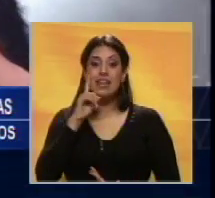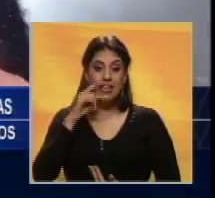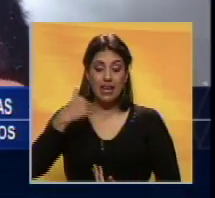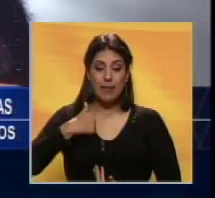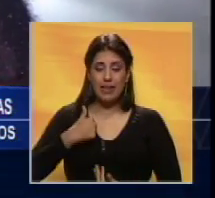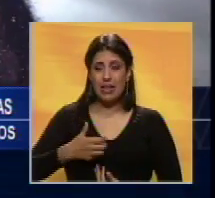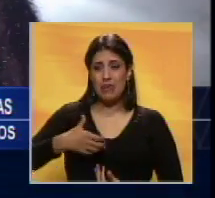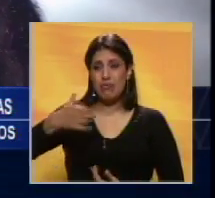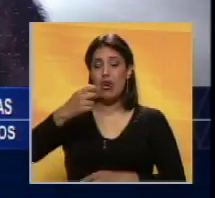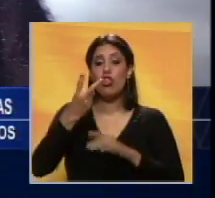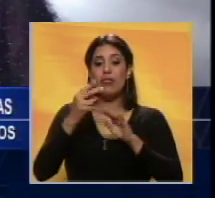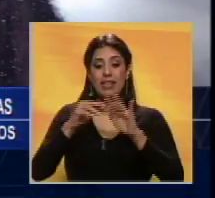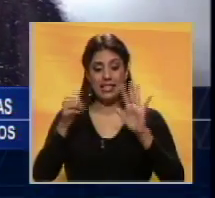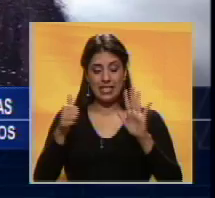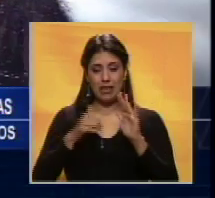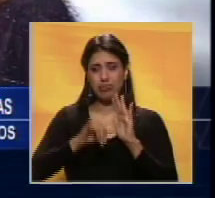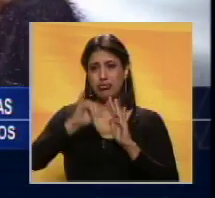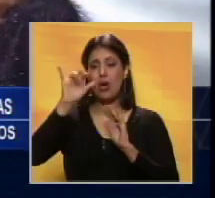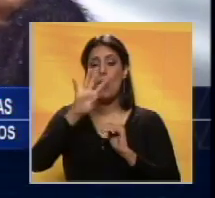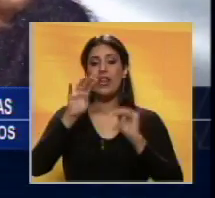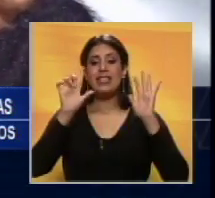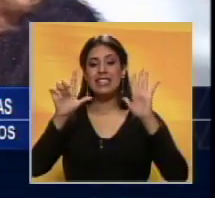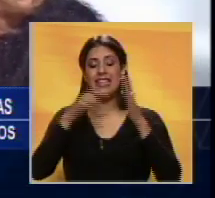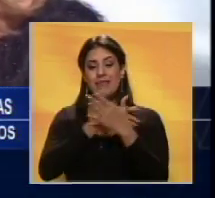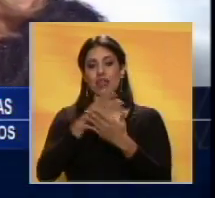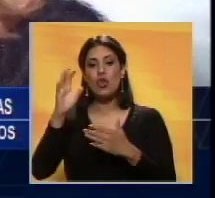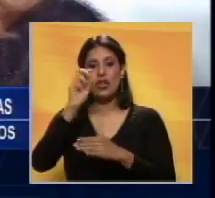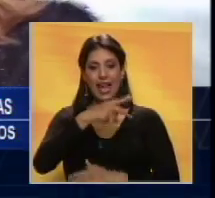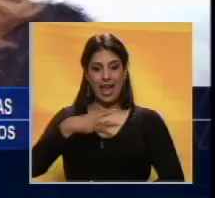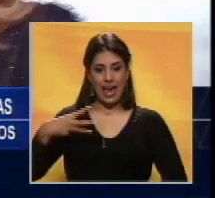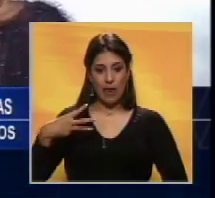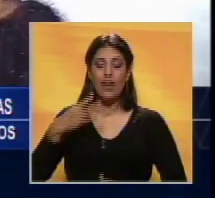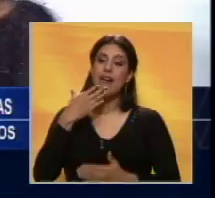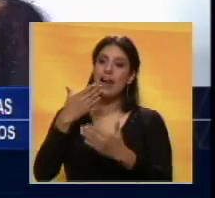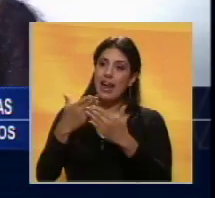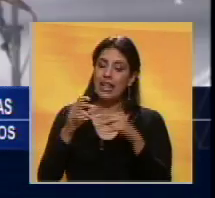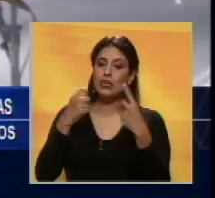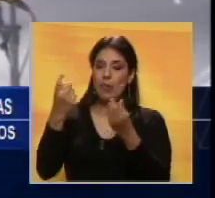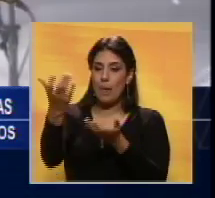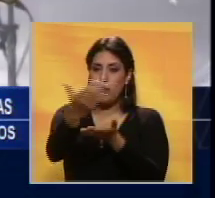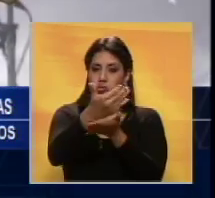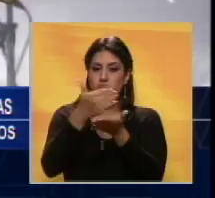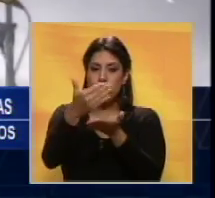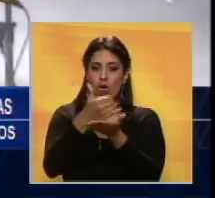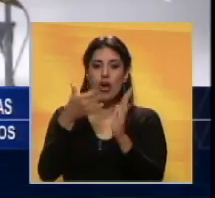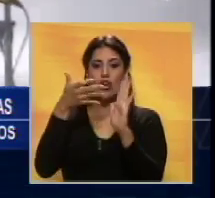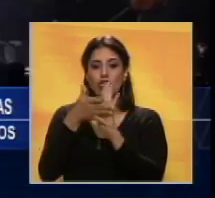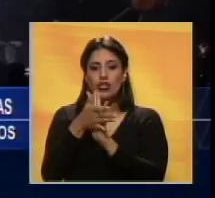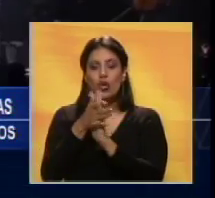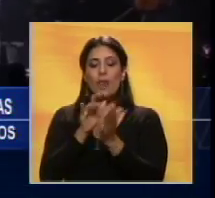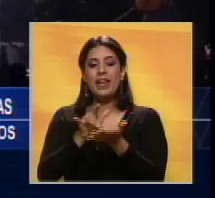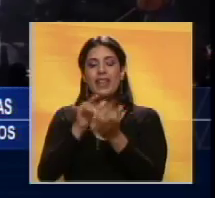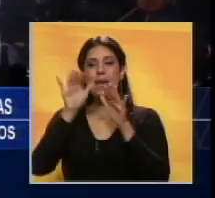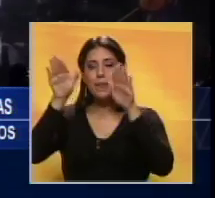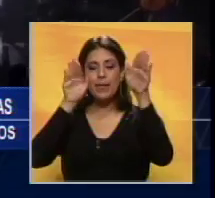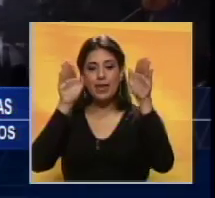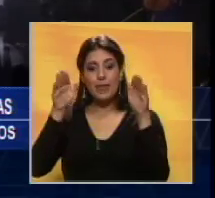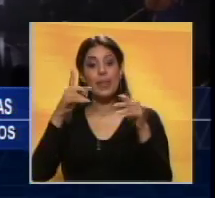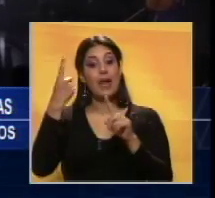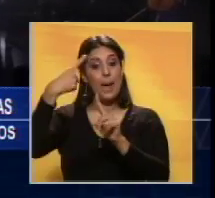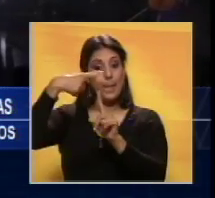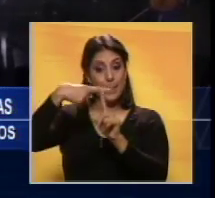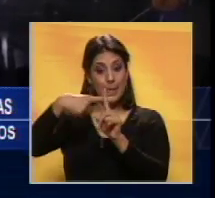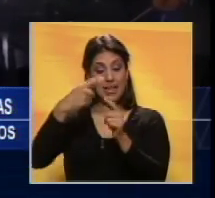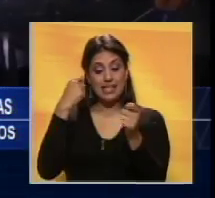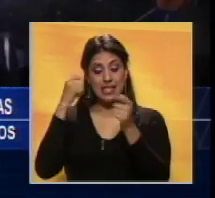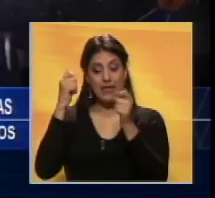aumentar su fortuna en el 2016 en 47 millones de euros gracias a los ingresos que recibió por las giras y conciertos, además